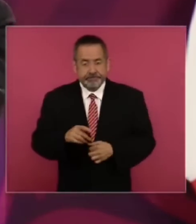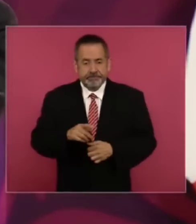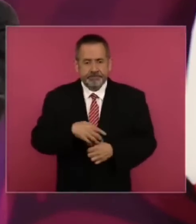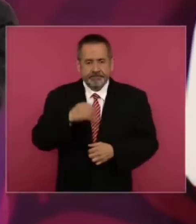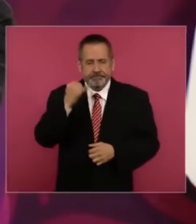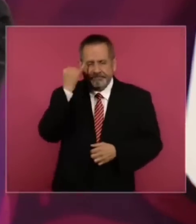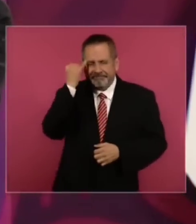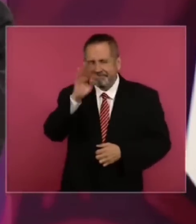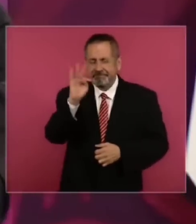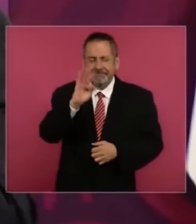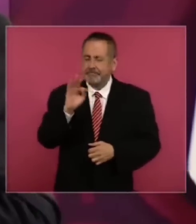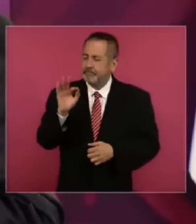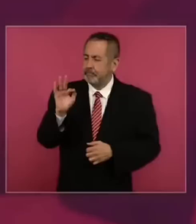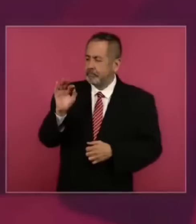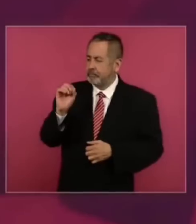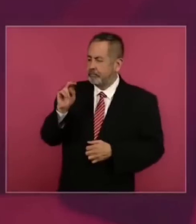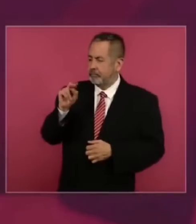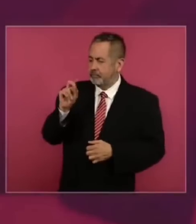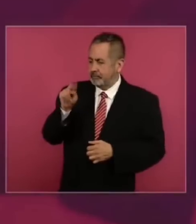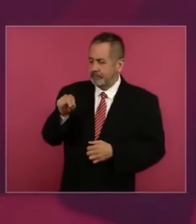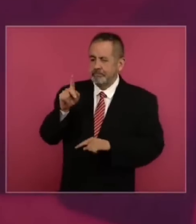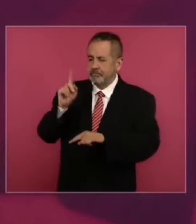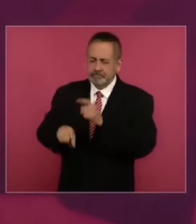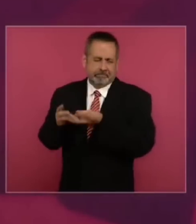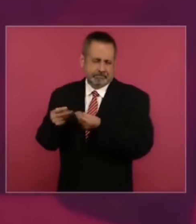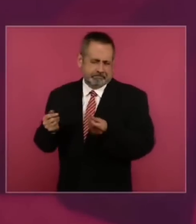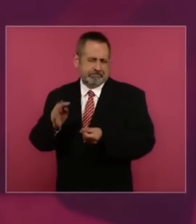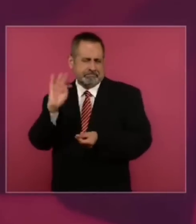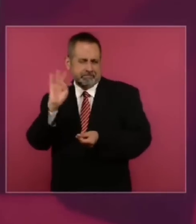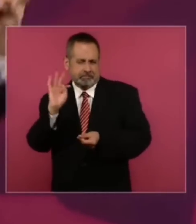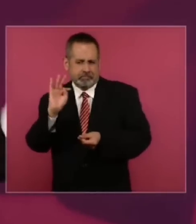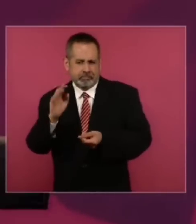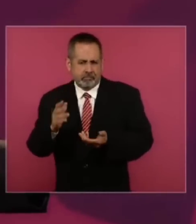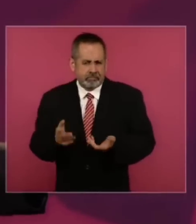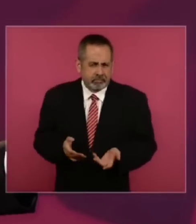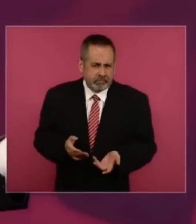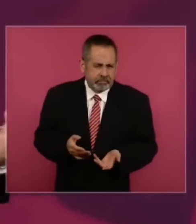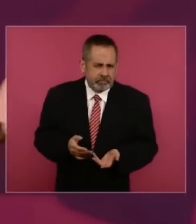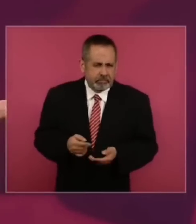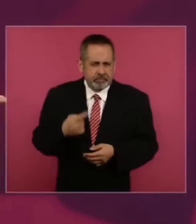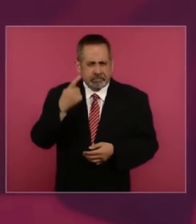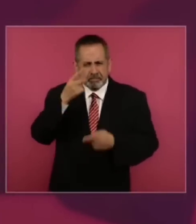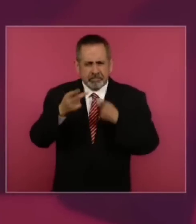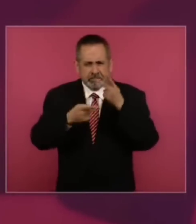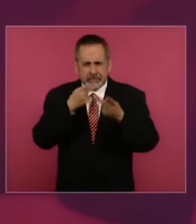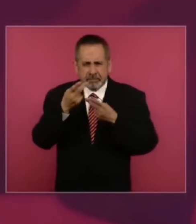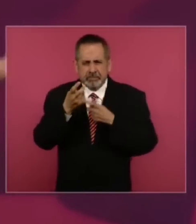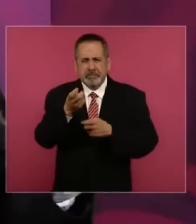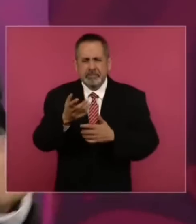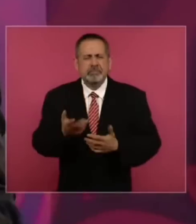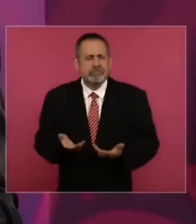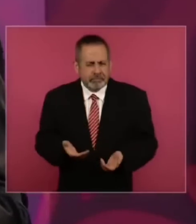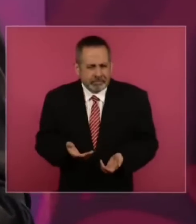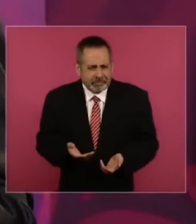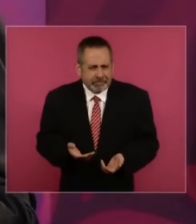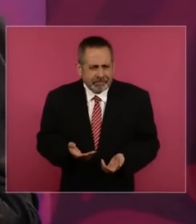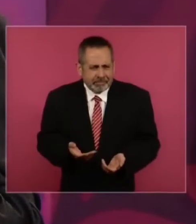desapareció el fonden Sí por qué empezar a hablar de eso Si